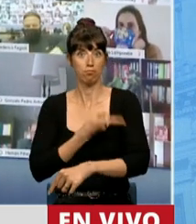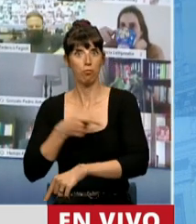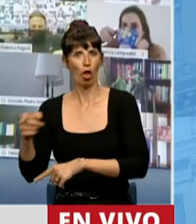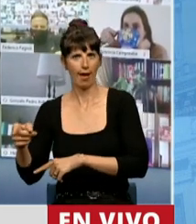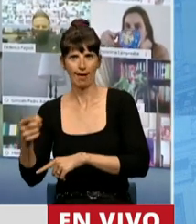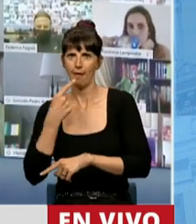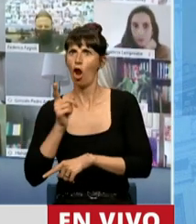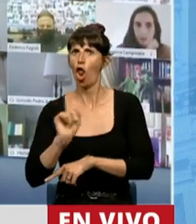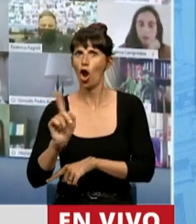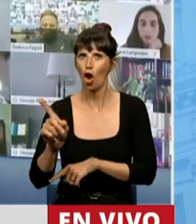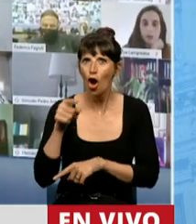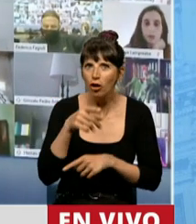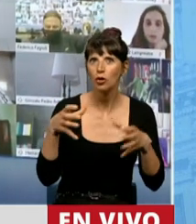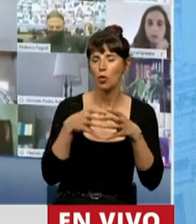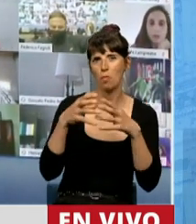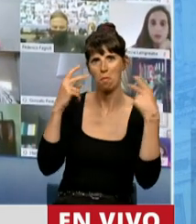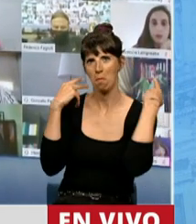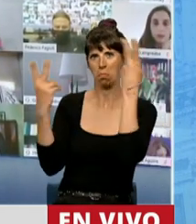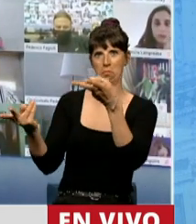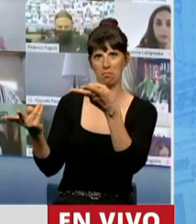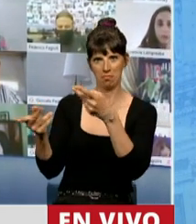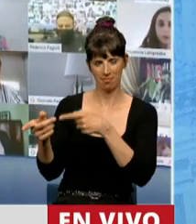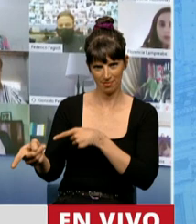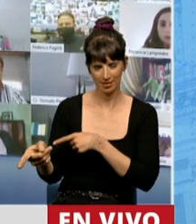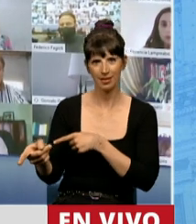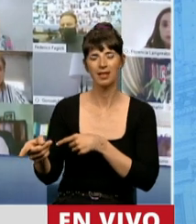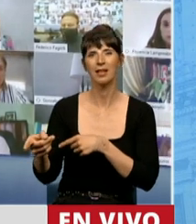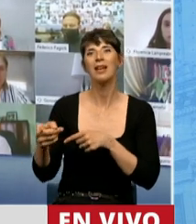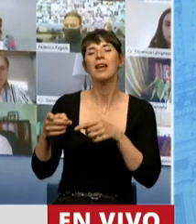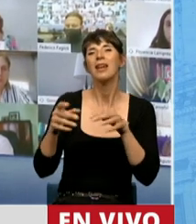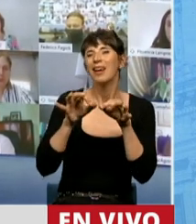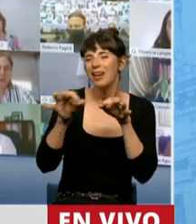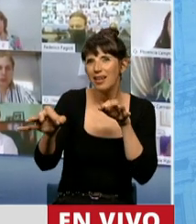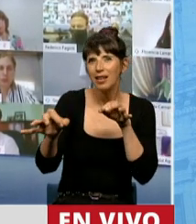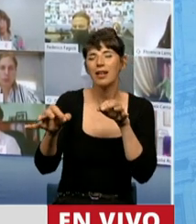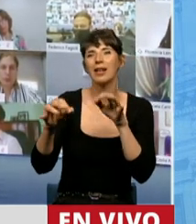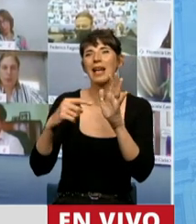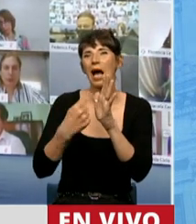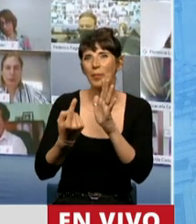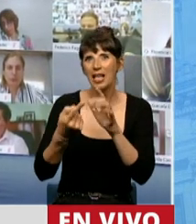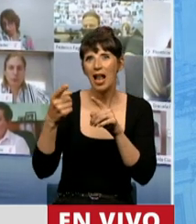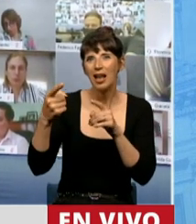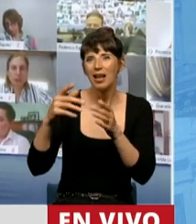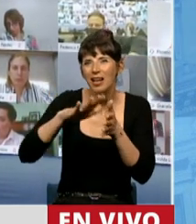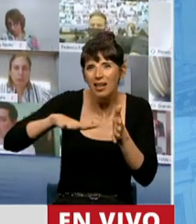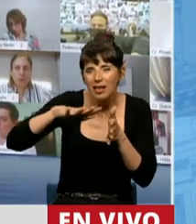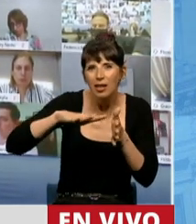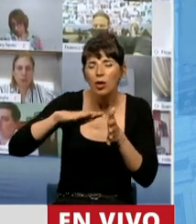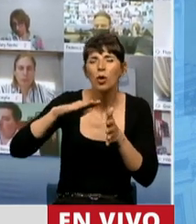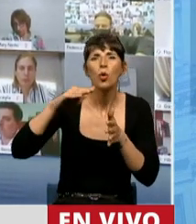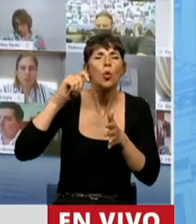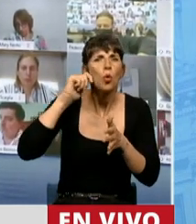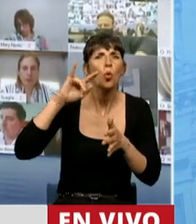en esa en ese encuentro a pocos kilómetros de la capital en el departamento buruyacu a 3